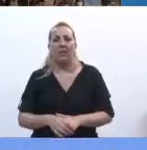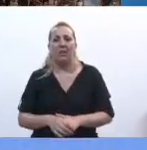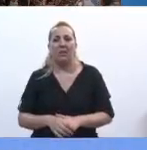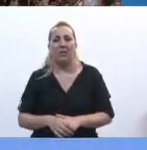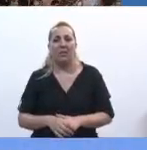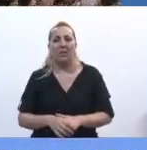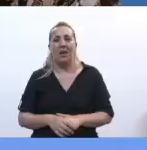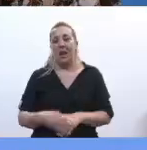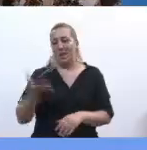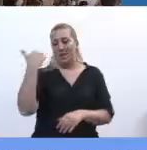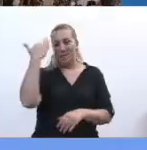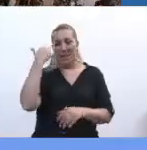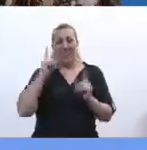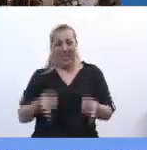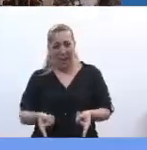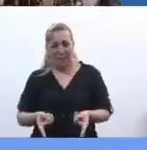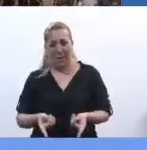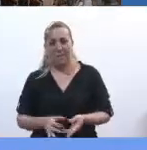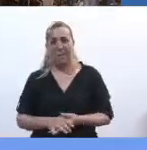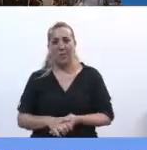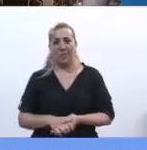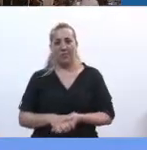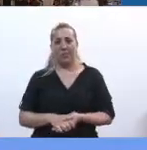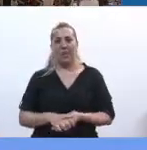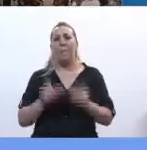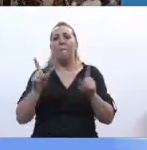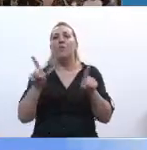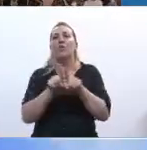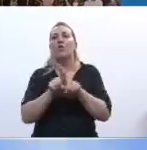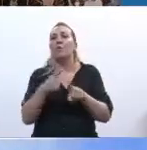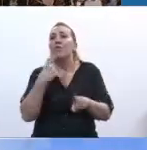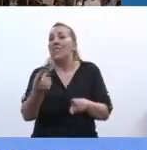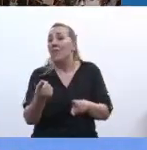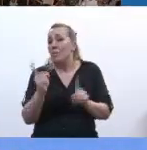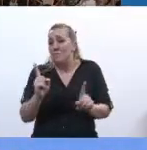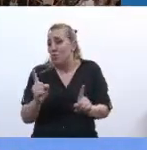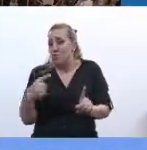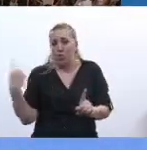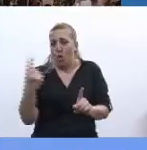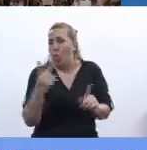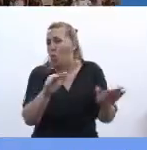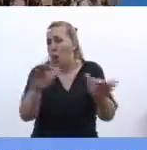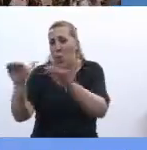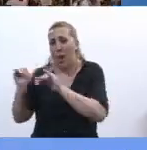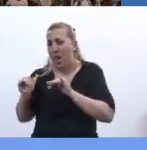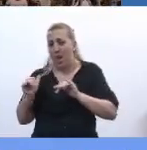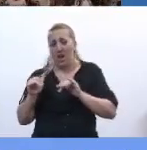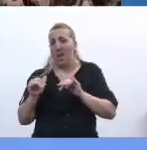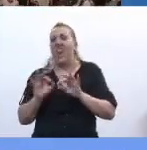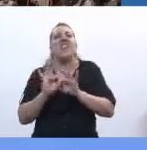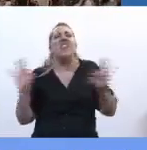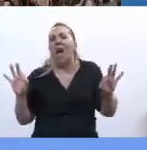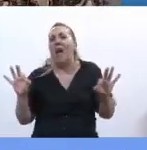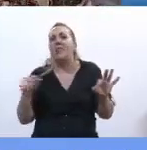decía también días atrás quién y como lo hemos dicho creo que todas y todos hoy no nadie promotor